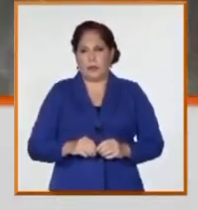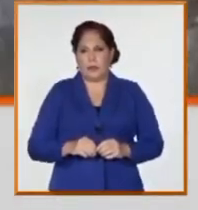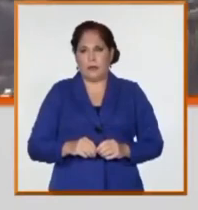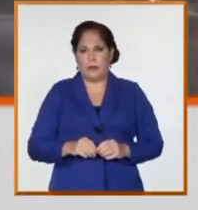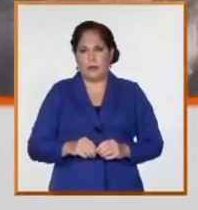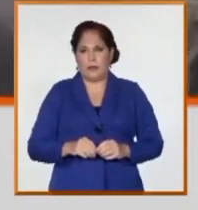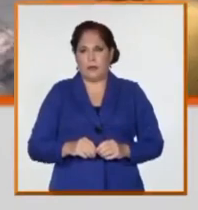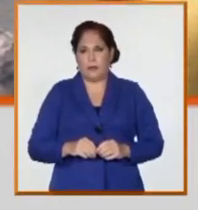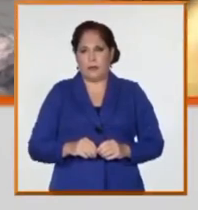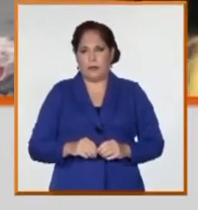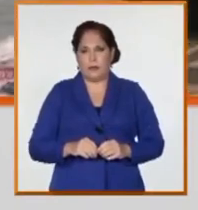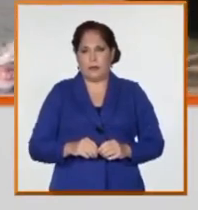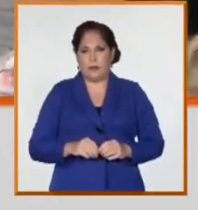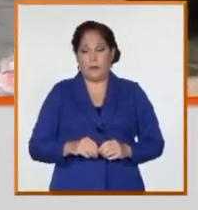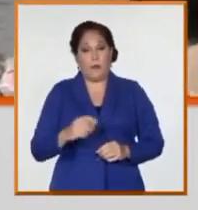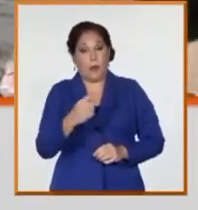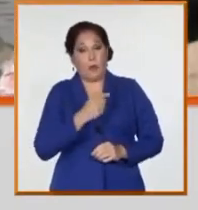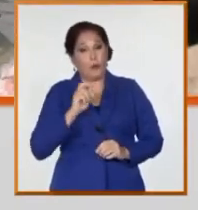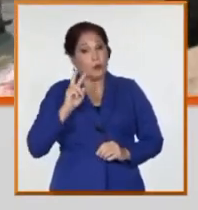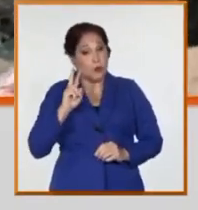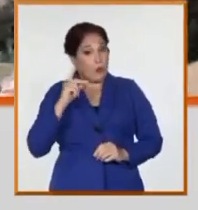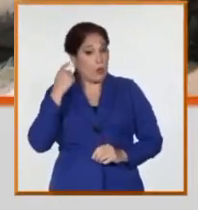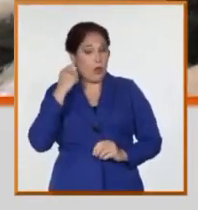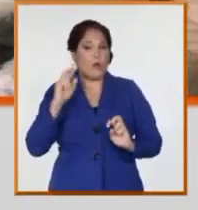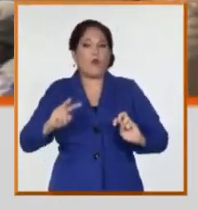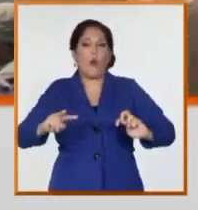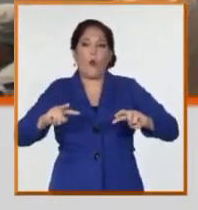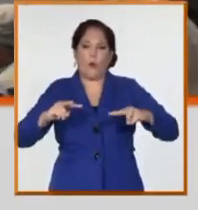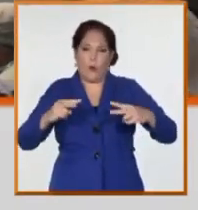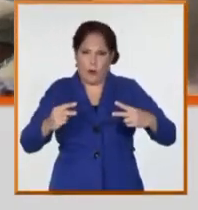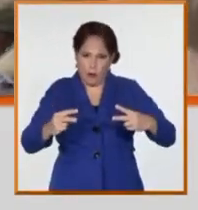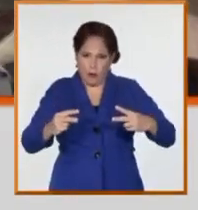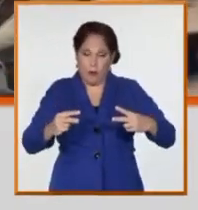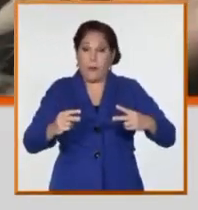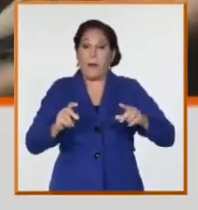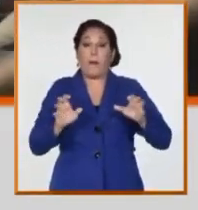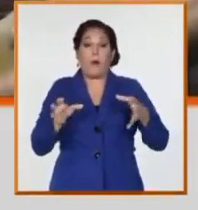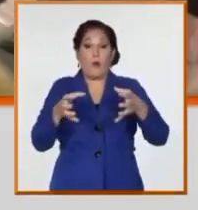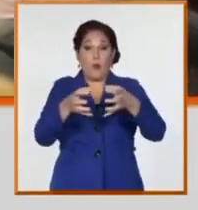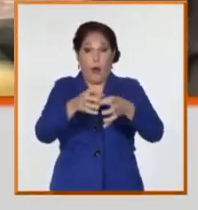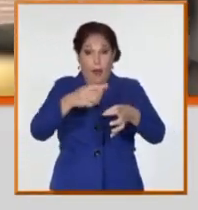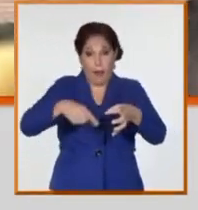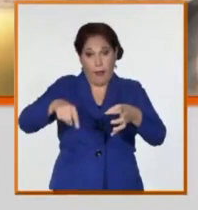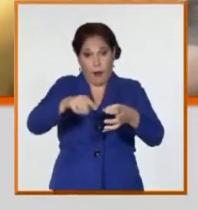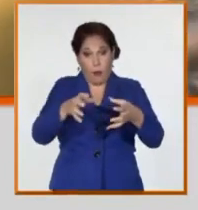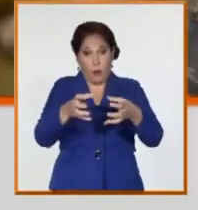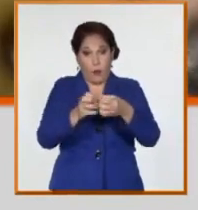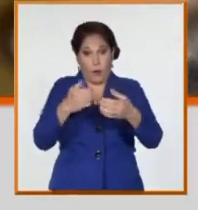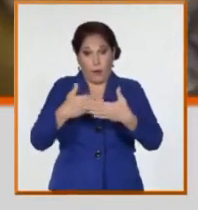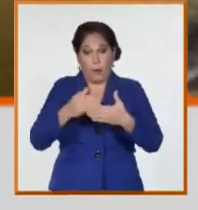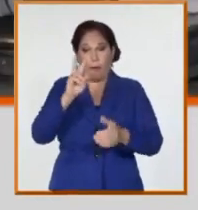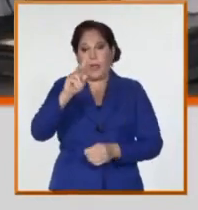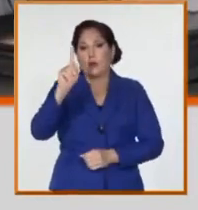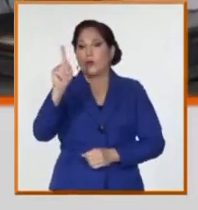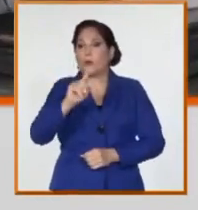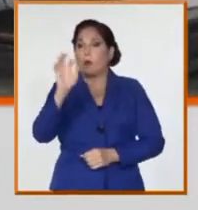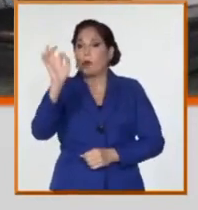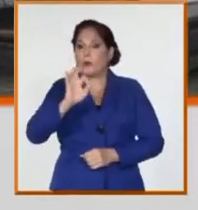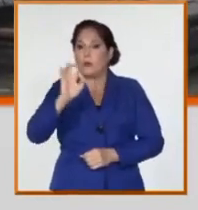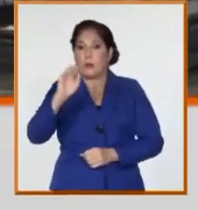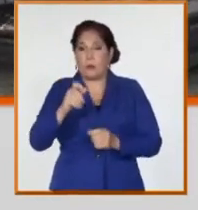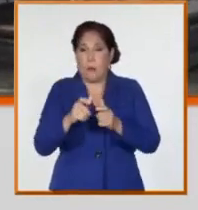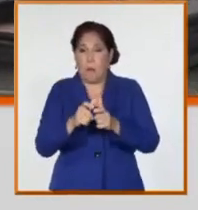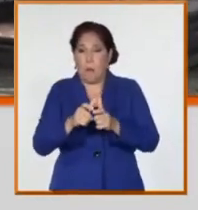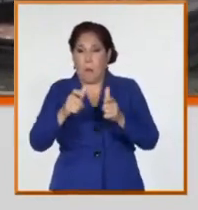en dos años hemos duplicado pero concentrado que también hay que decir que ese 21% mayormente